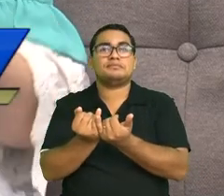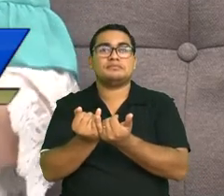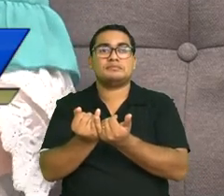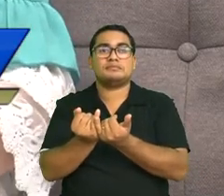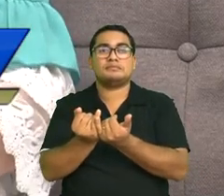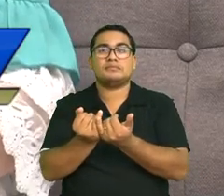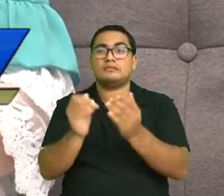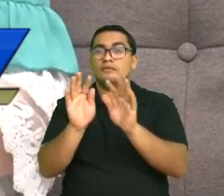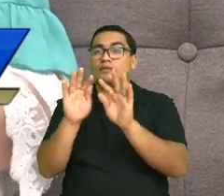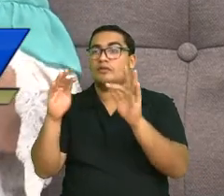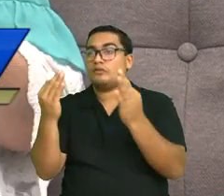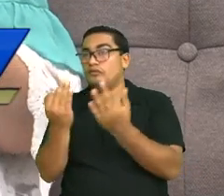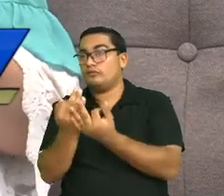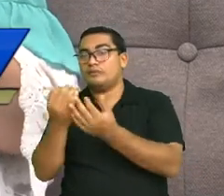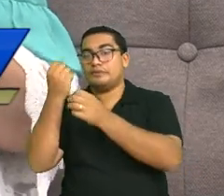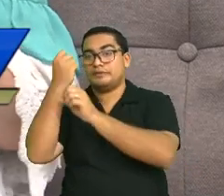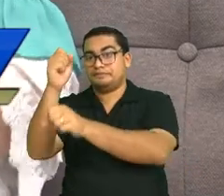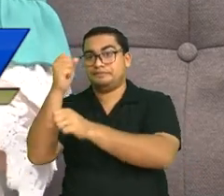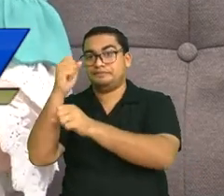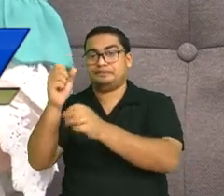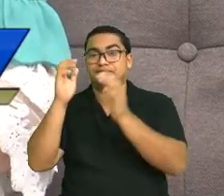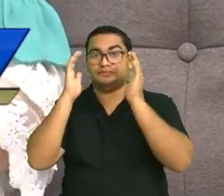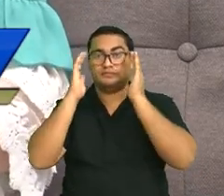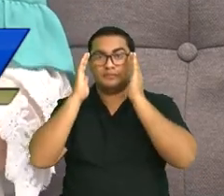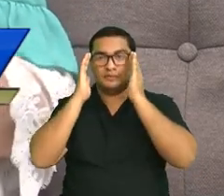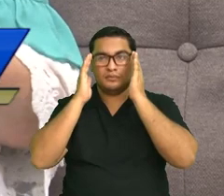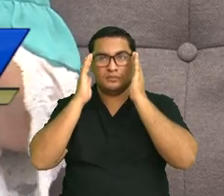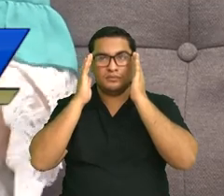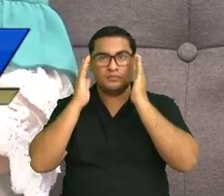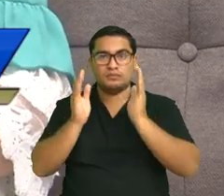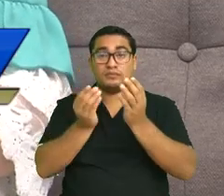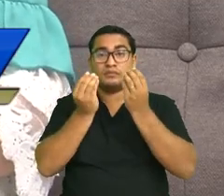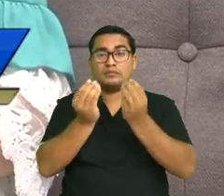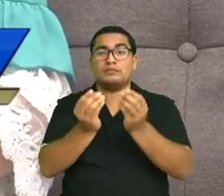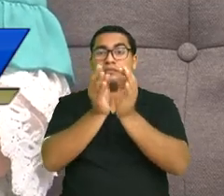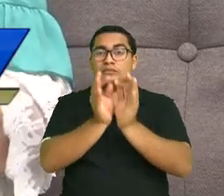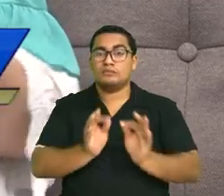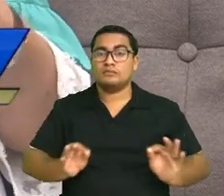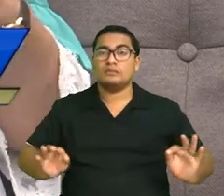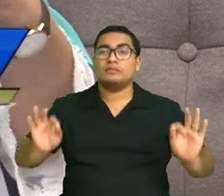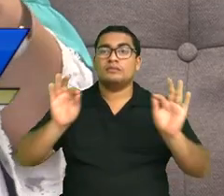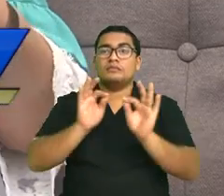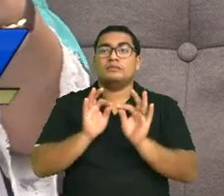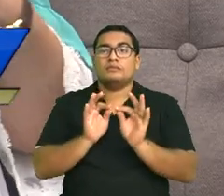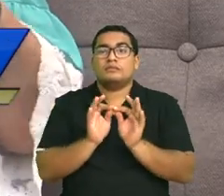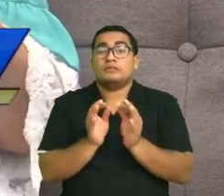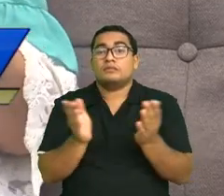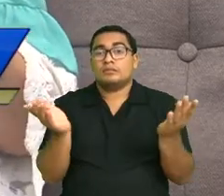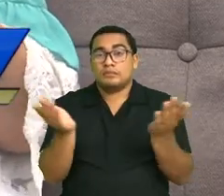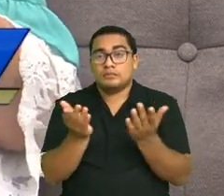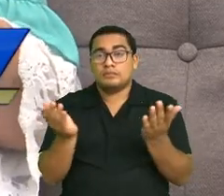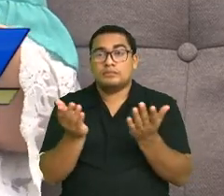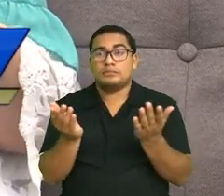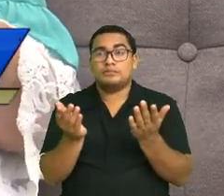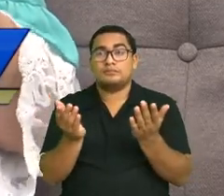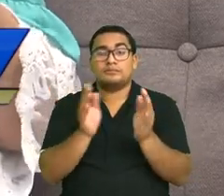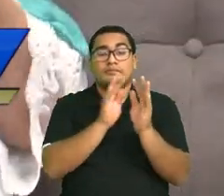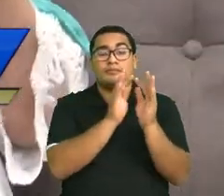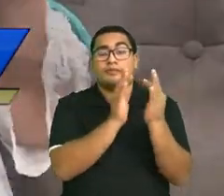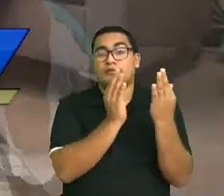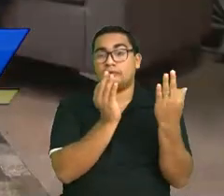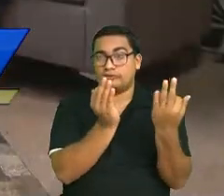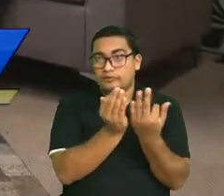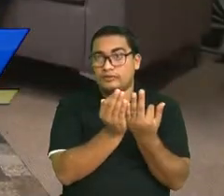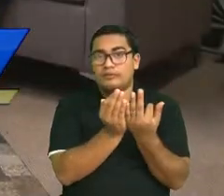liderazgo a la familia, porque en esto es importante, muy importante, el núcleo familiar, el claro, vínculo de la familia,